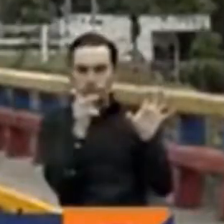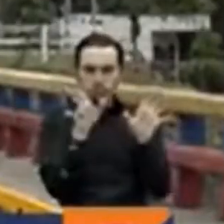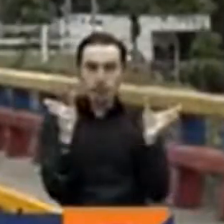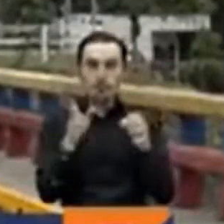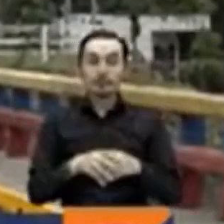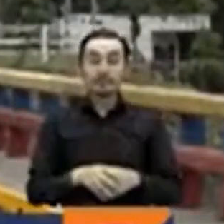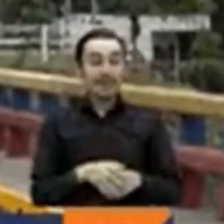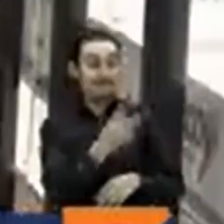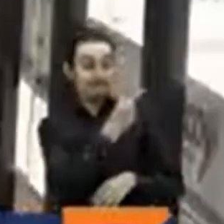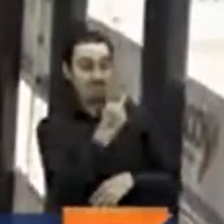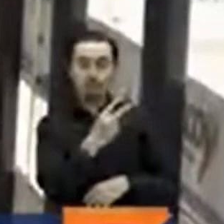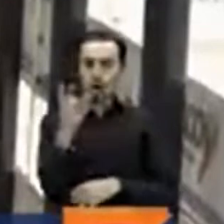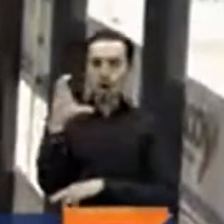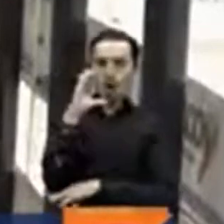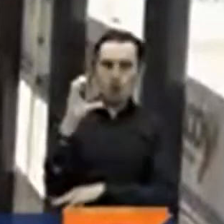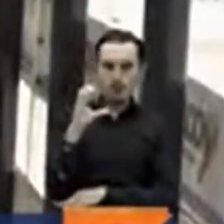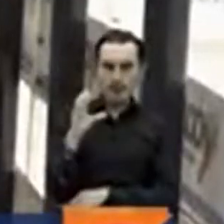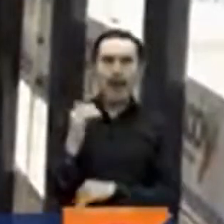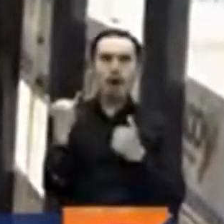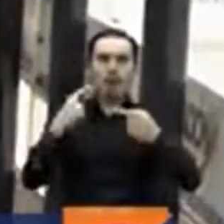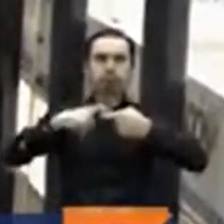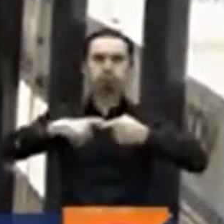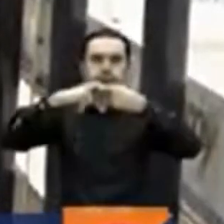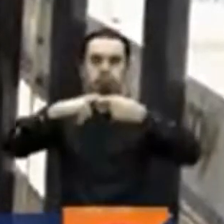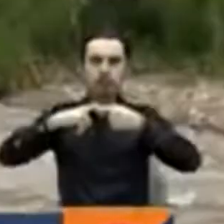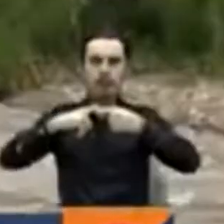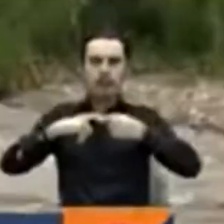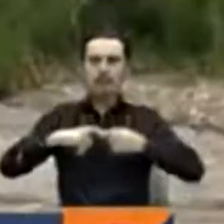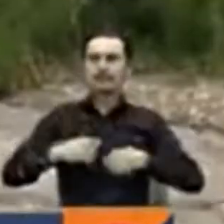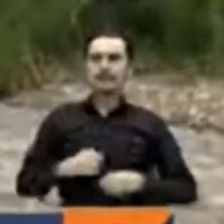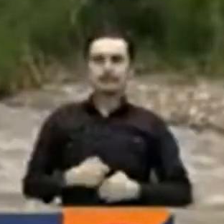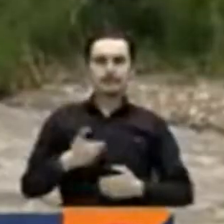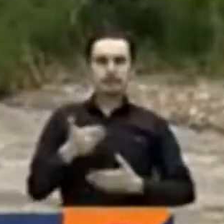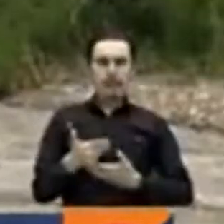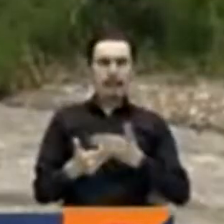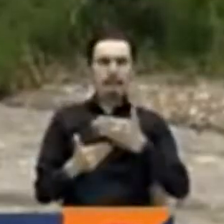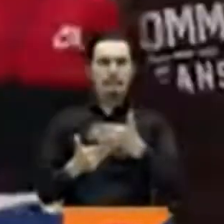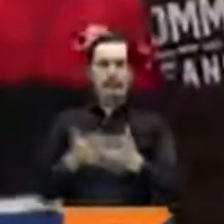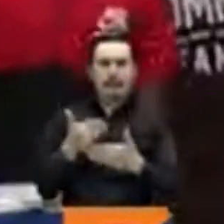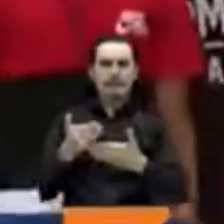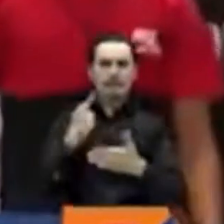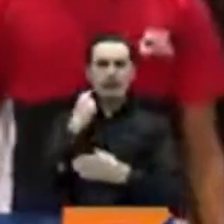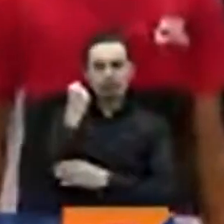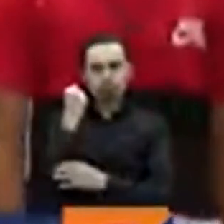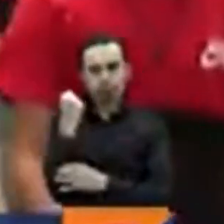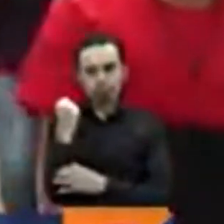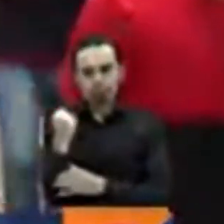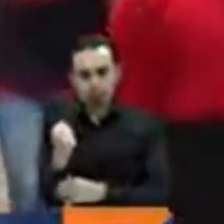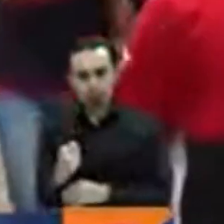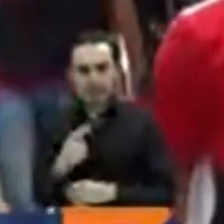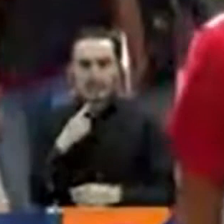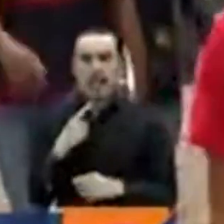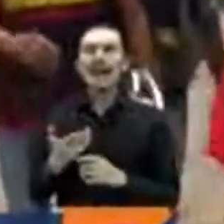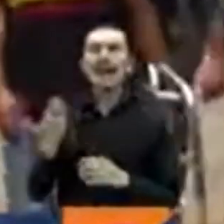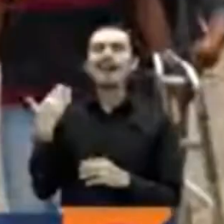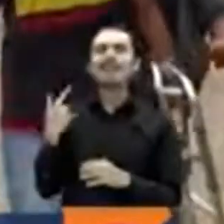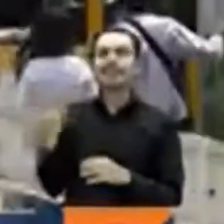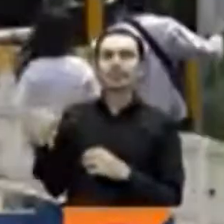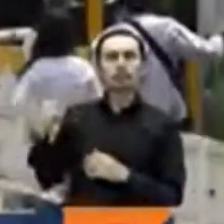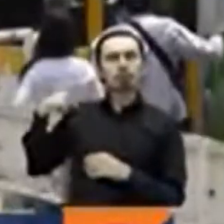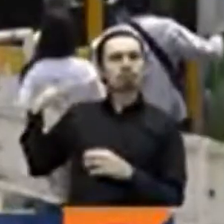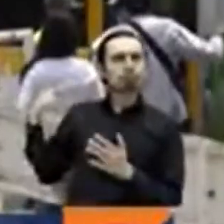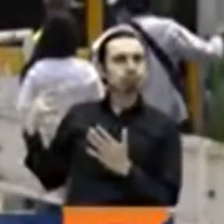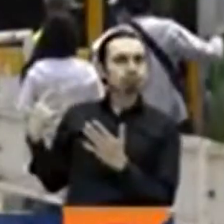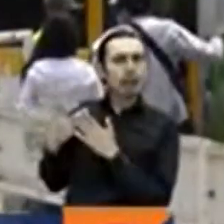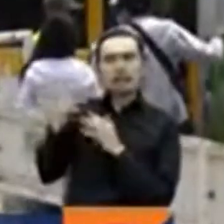y Colombia, al tenerlas suspendidas así, vieron languidecer la vida en clave comercial y humana del diálogo que las ha unido por